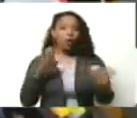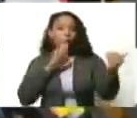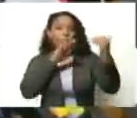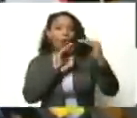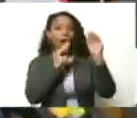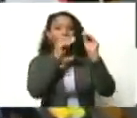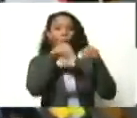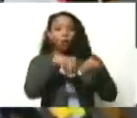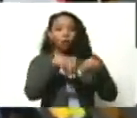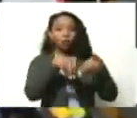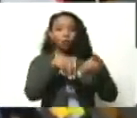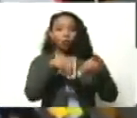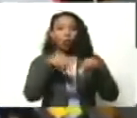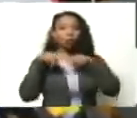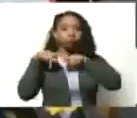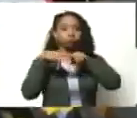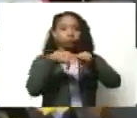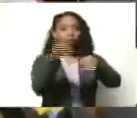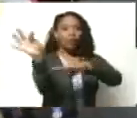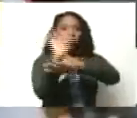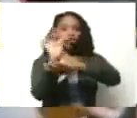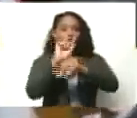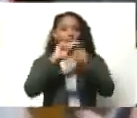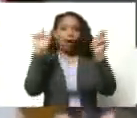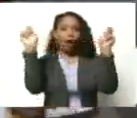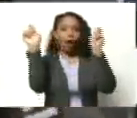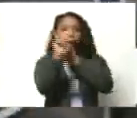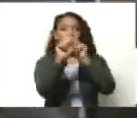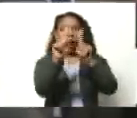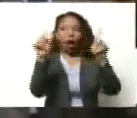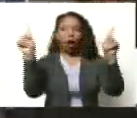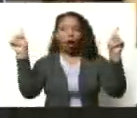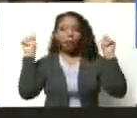acuerdos multilaterales en función del cambio climático. ¿Ustedes también